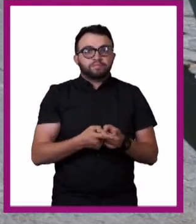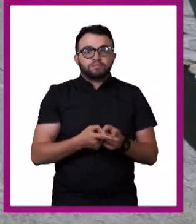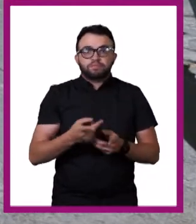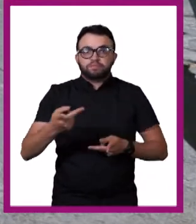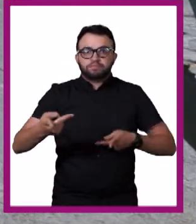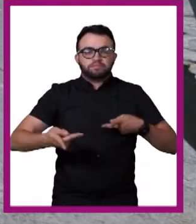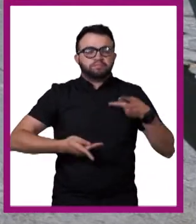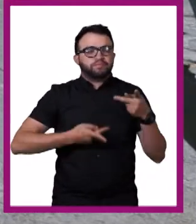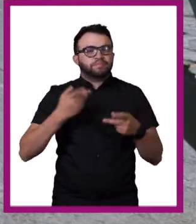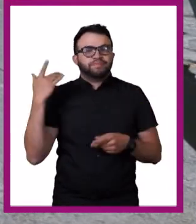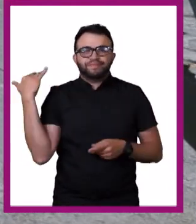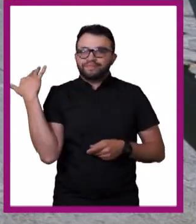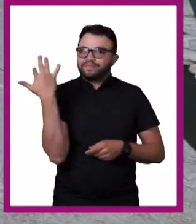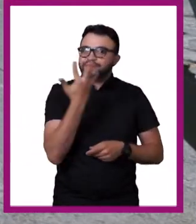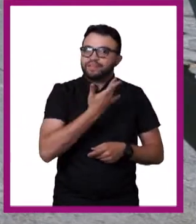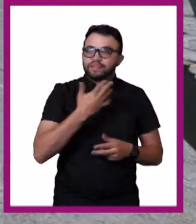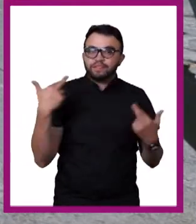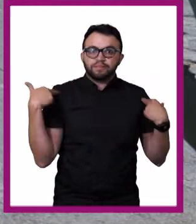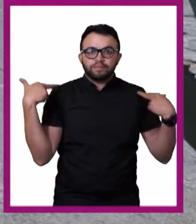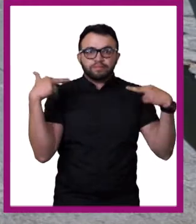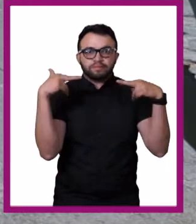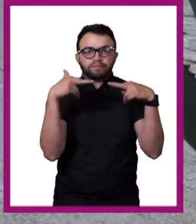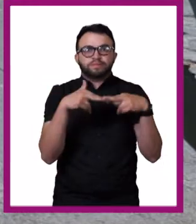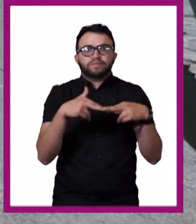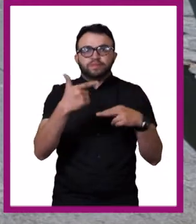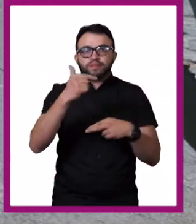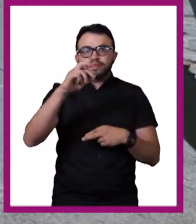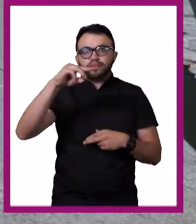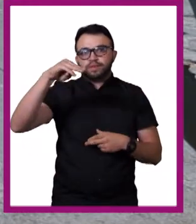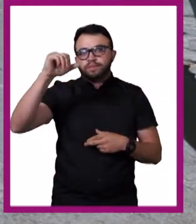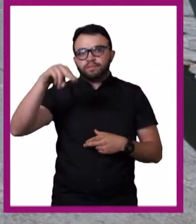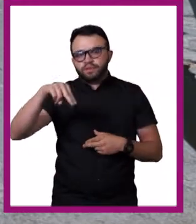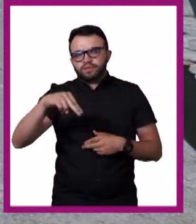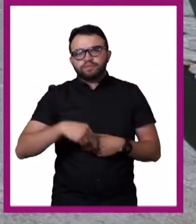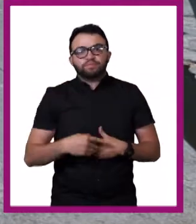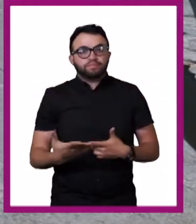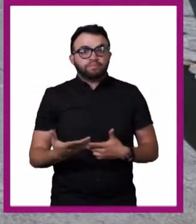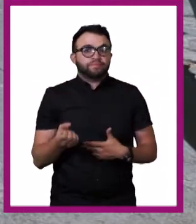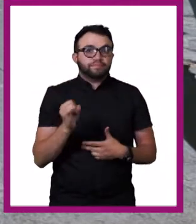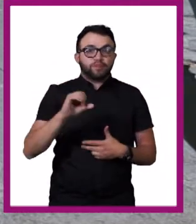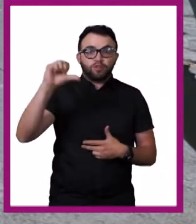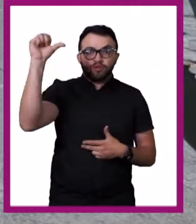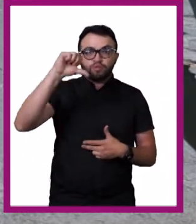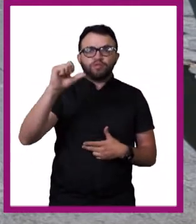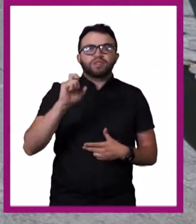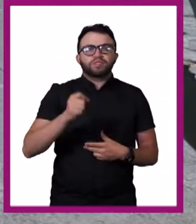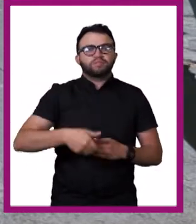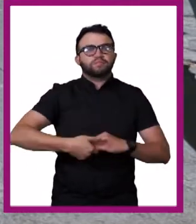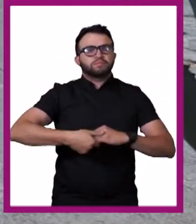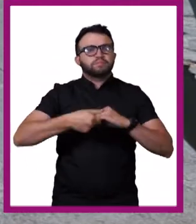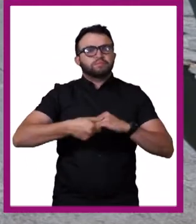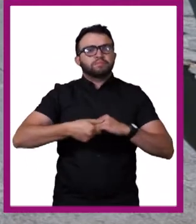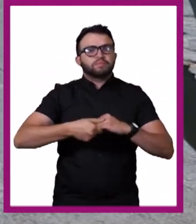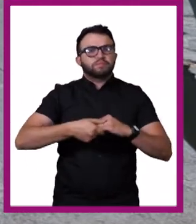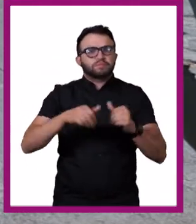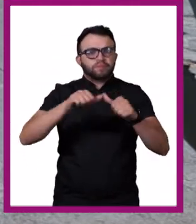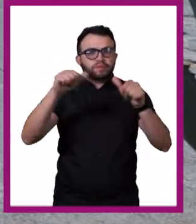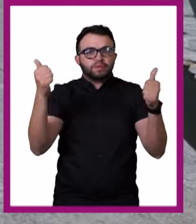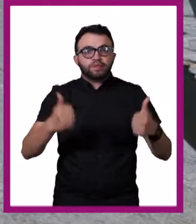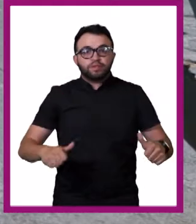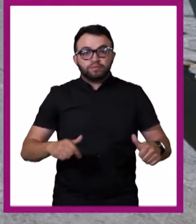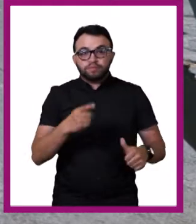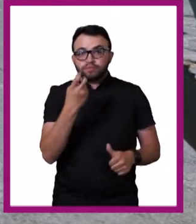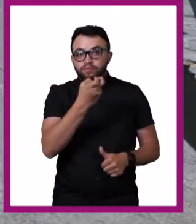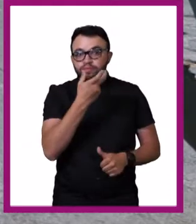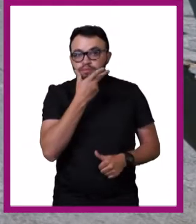charla sabrosa con el maestro Germán Venegas. Así es, porque hoy en nuestra sección de la mano de los artistas, Germán Venegas